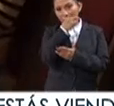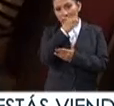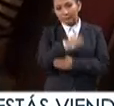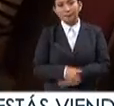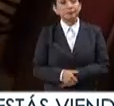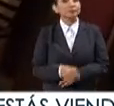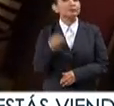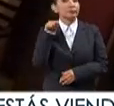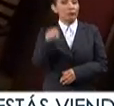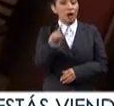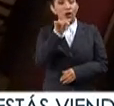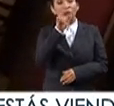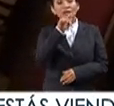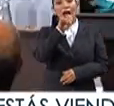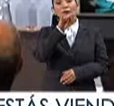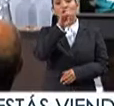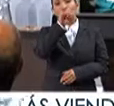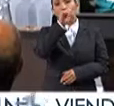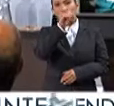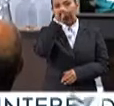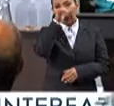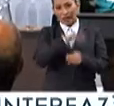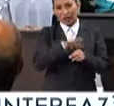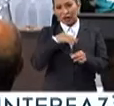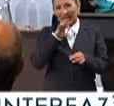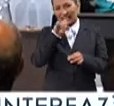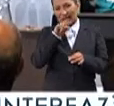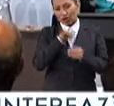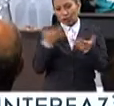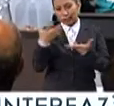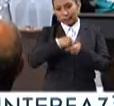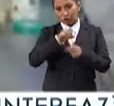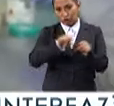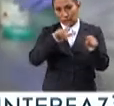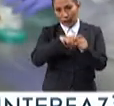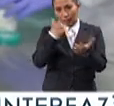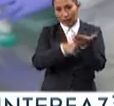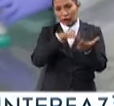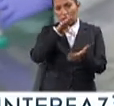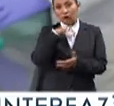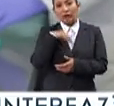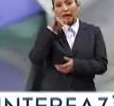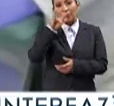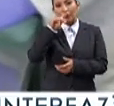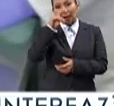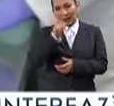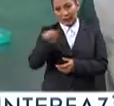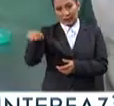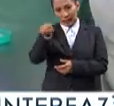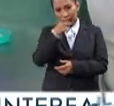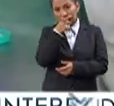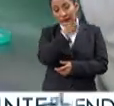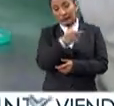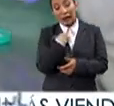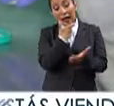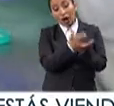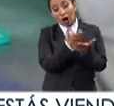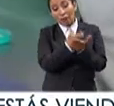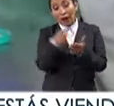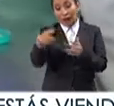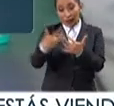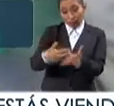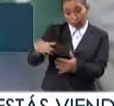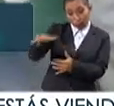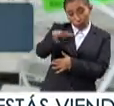de acuerdo con güiza alfonso villa secretaria de extensión e integración social del instituto politécnico nacional la economía y las